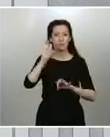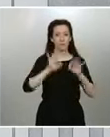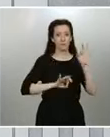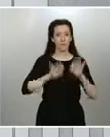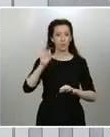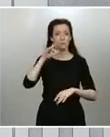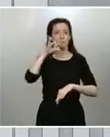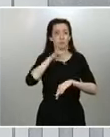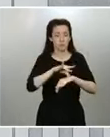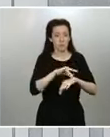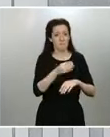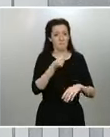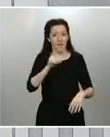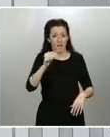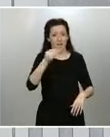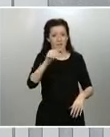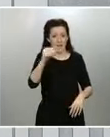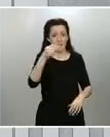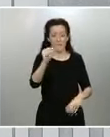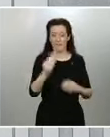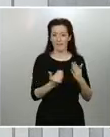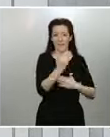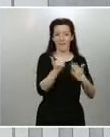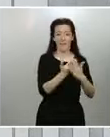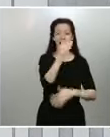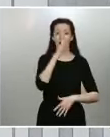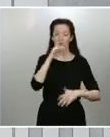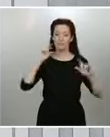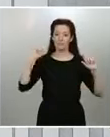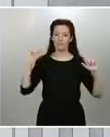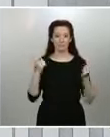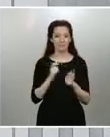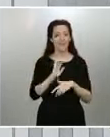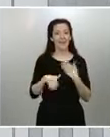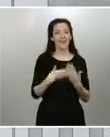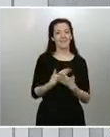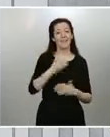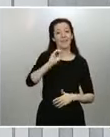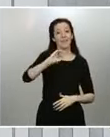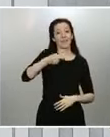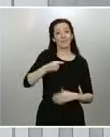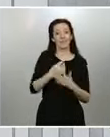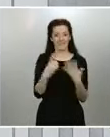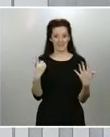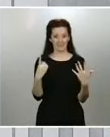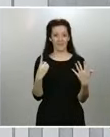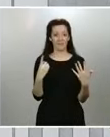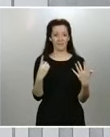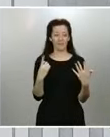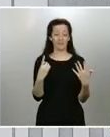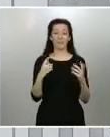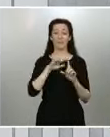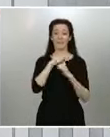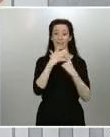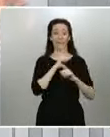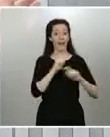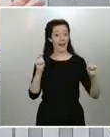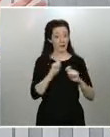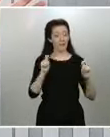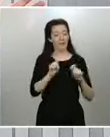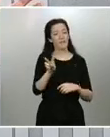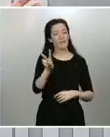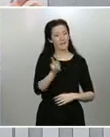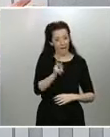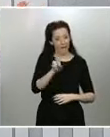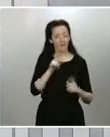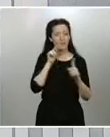016 que hemos conocido hoy y que funciona de forma eficaz para controlar la pandemia en nuestro país por eso hemos pasado un